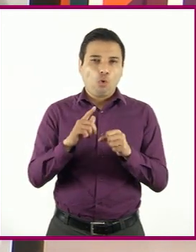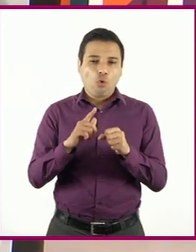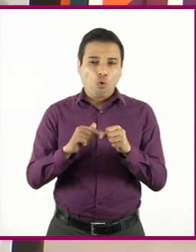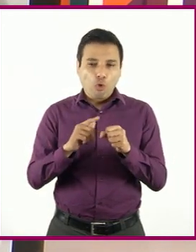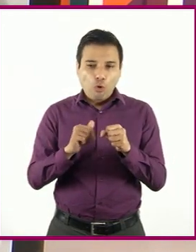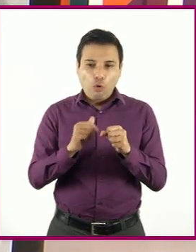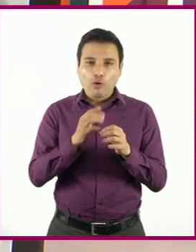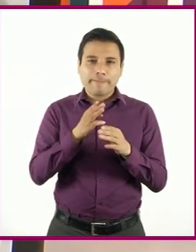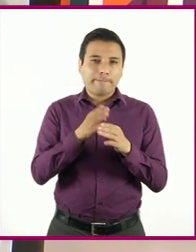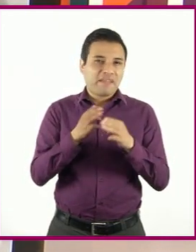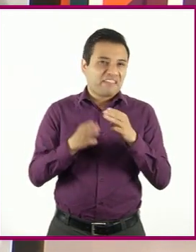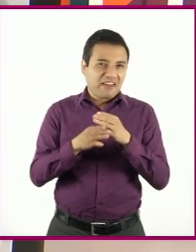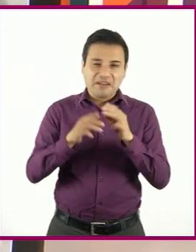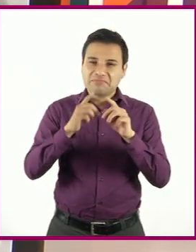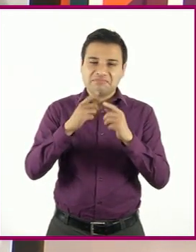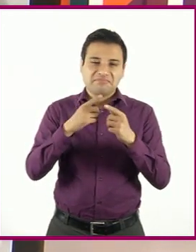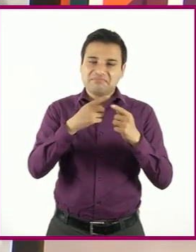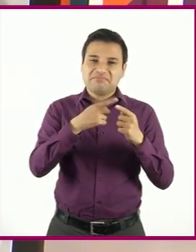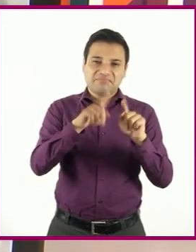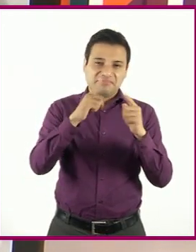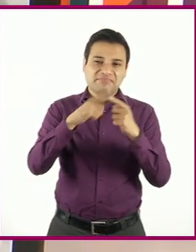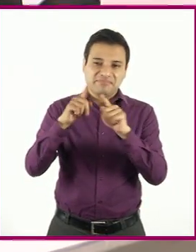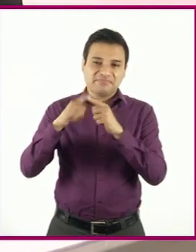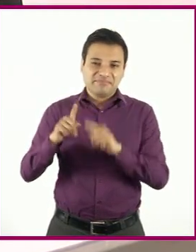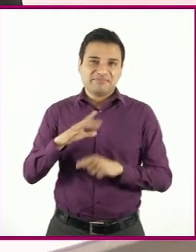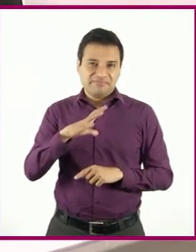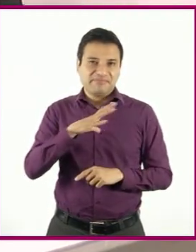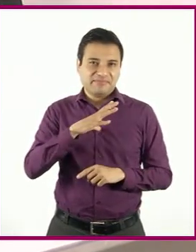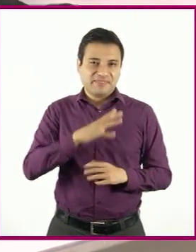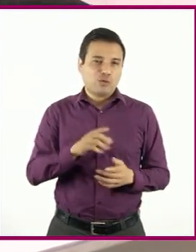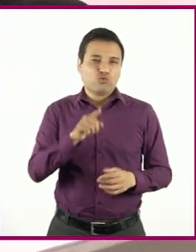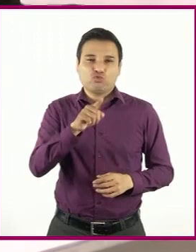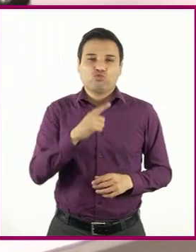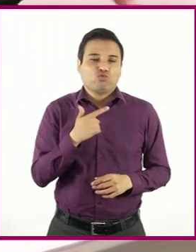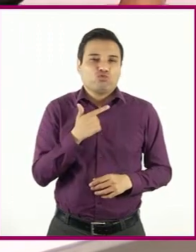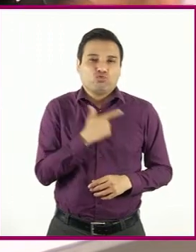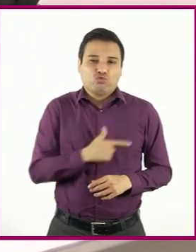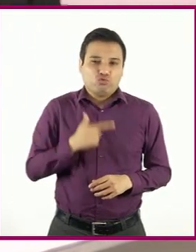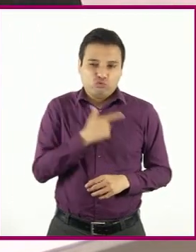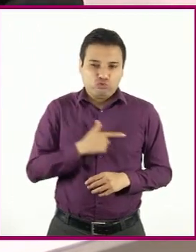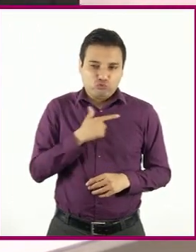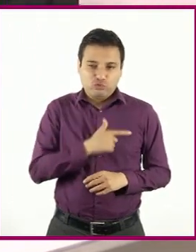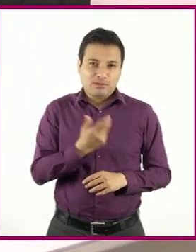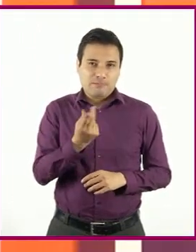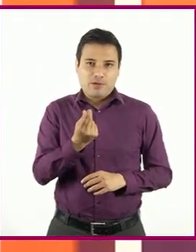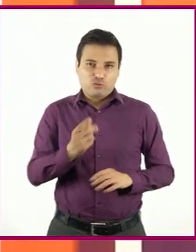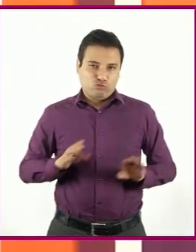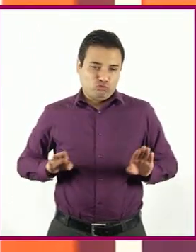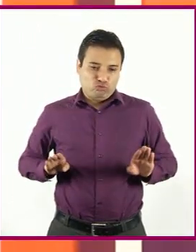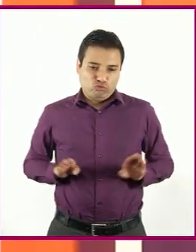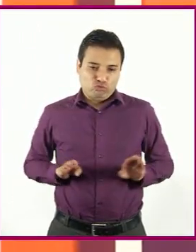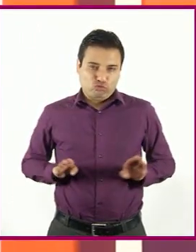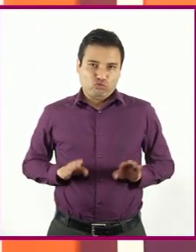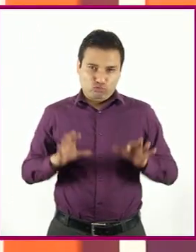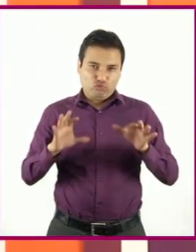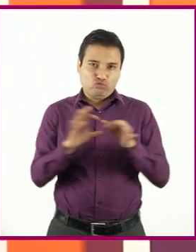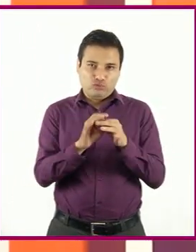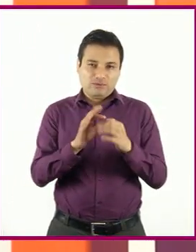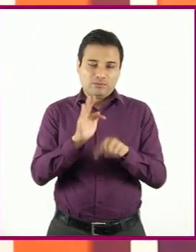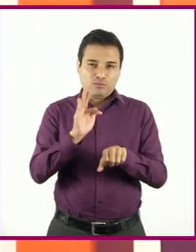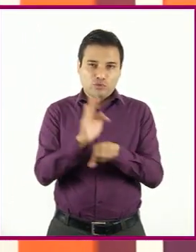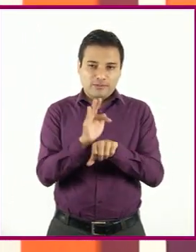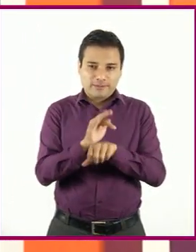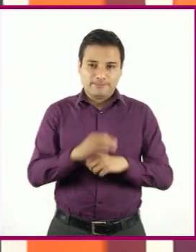material, puedes elegirlo de acuerdo a lo que te interese, que el perrito lo pueda, que no se le pase nada, pues. De